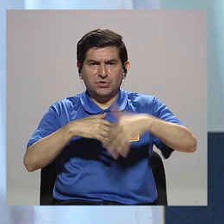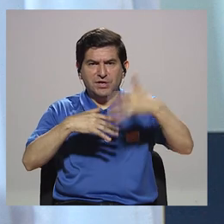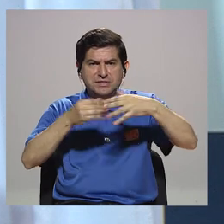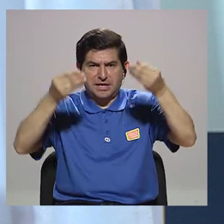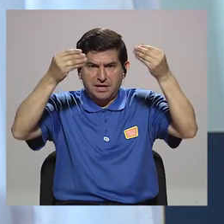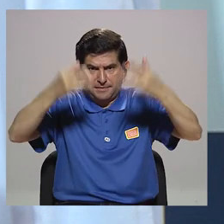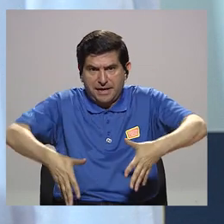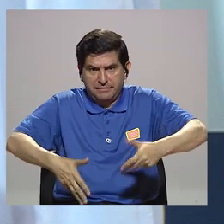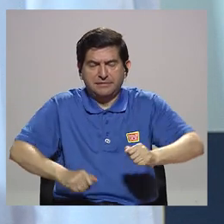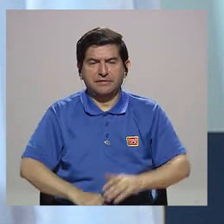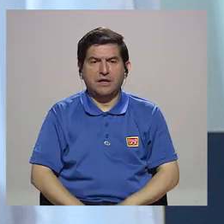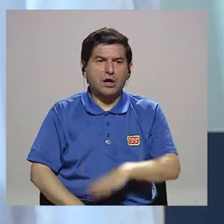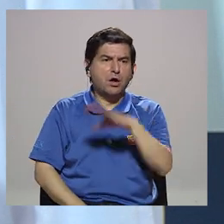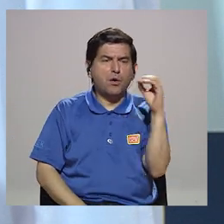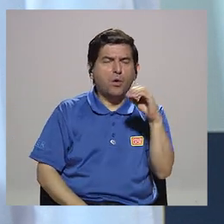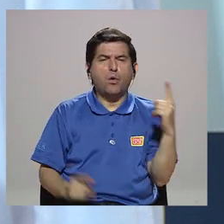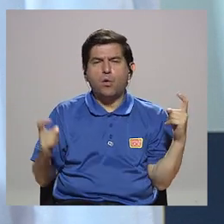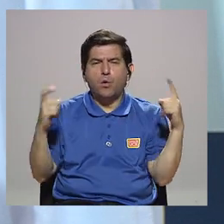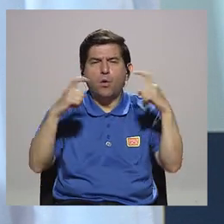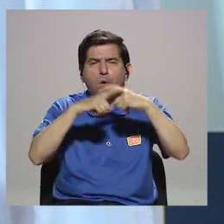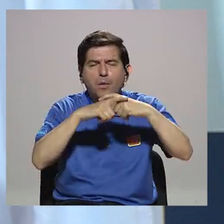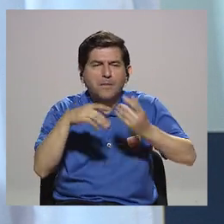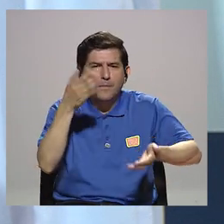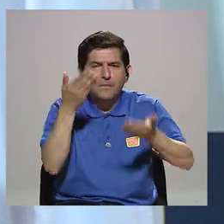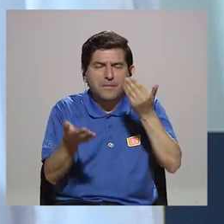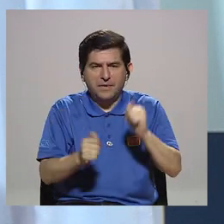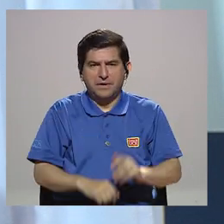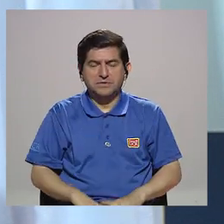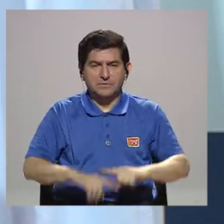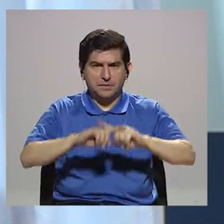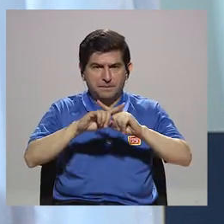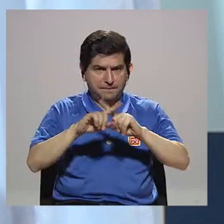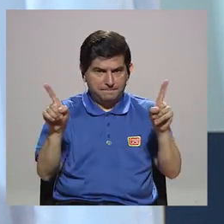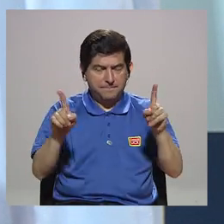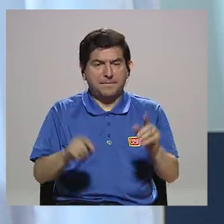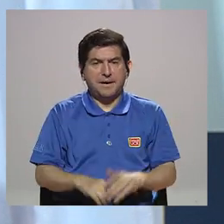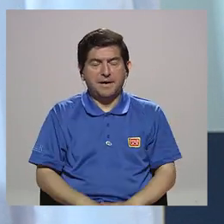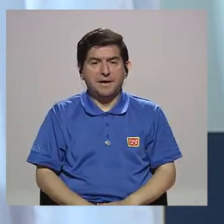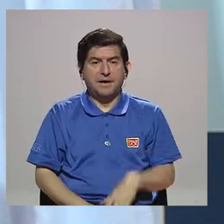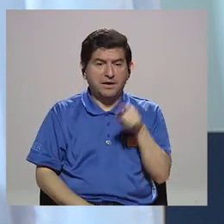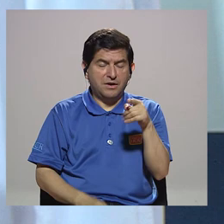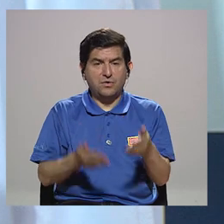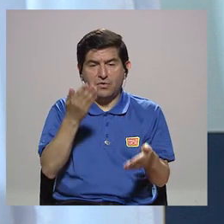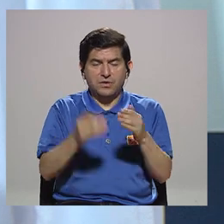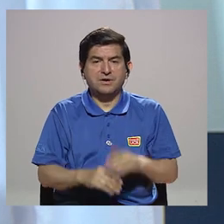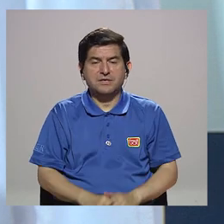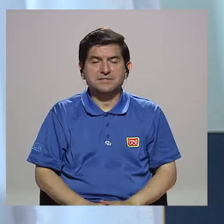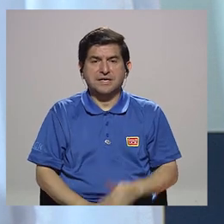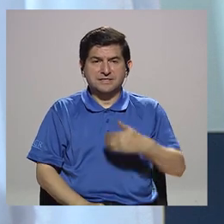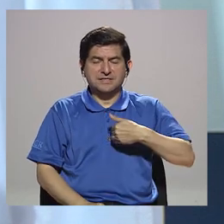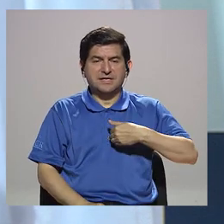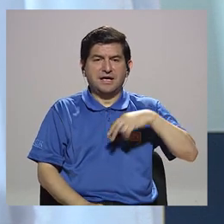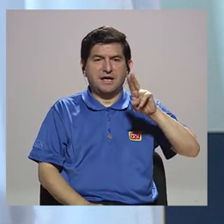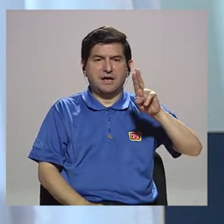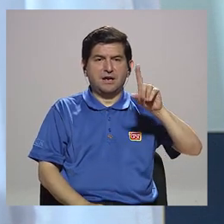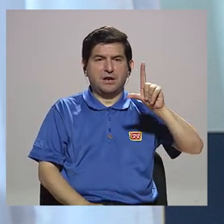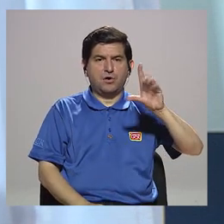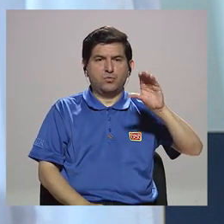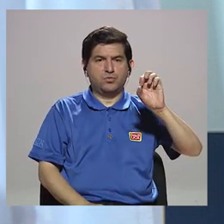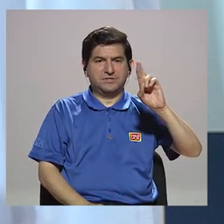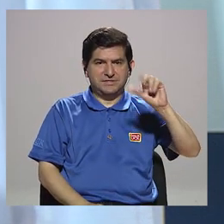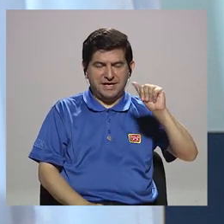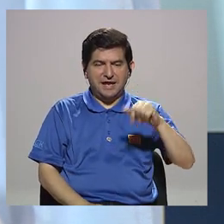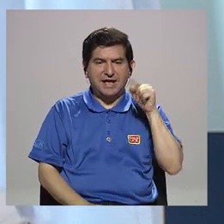sangre el paciente. Sí, o alguna complicación que sería rara, pero existe, de que se le formó de la gastritis una úlcera y